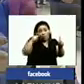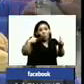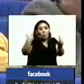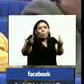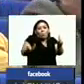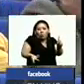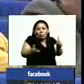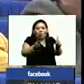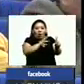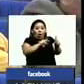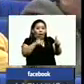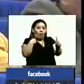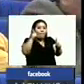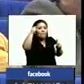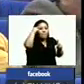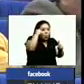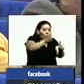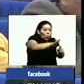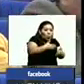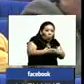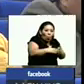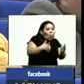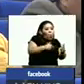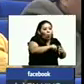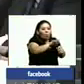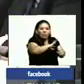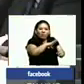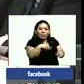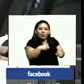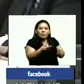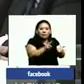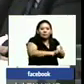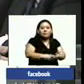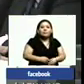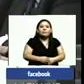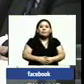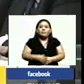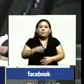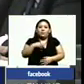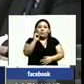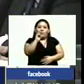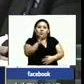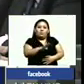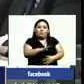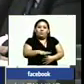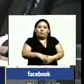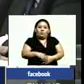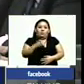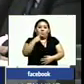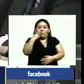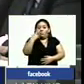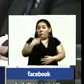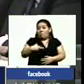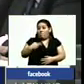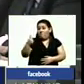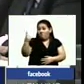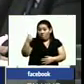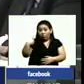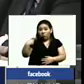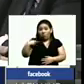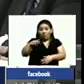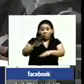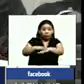condena por nepotismo en el tribunal de ética gubernamental. Realmente no ha habido una publicación, una